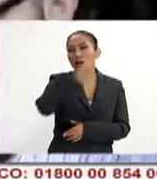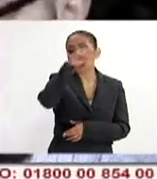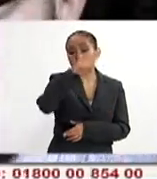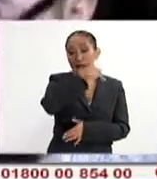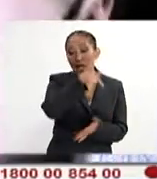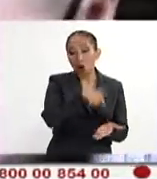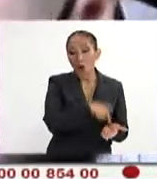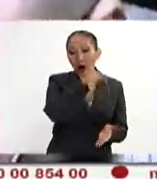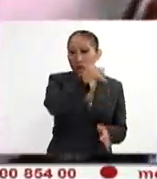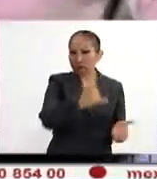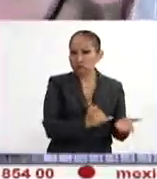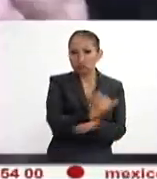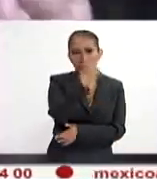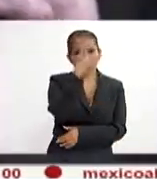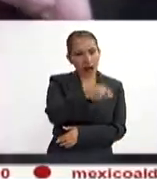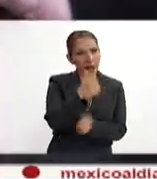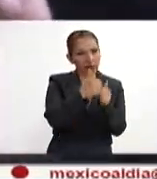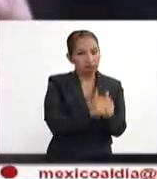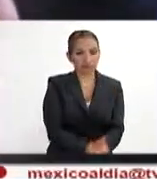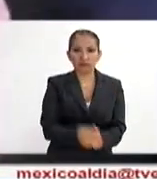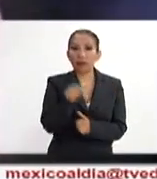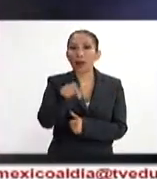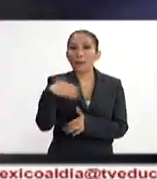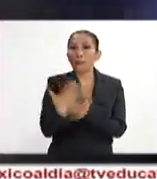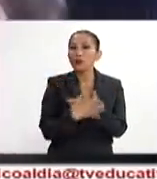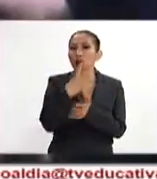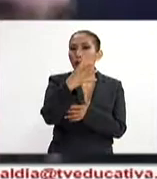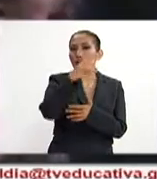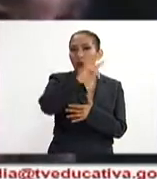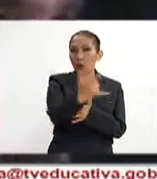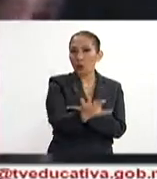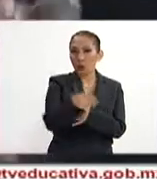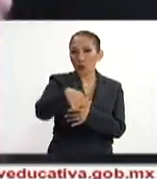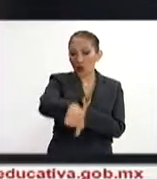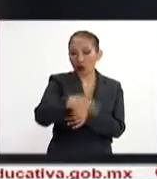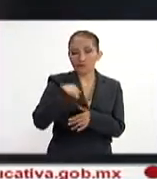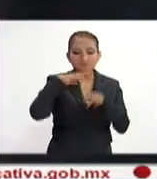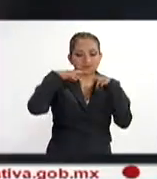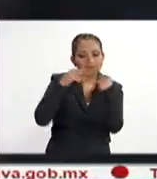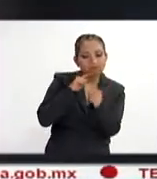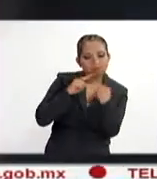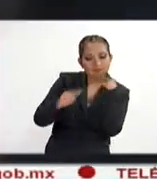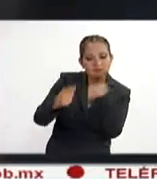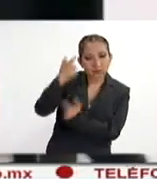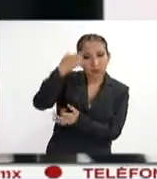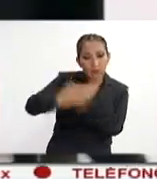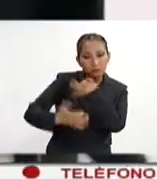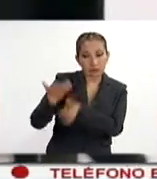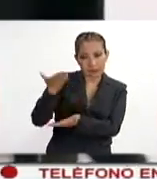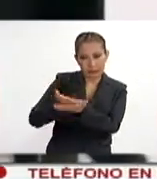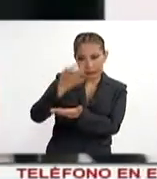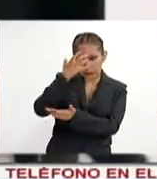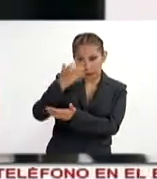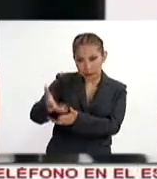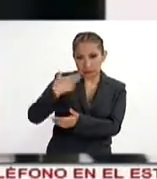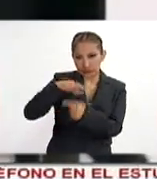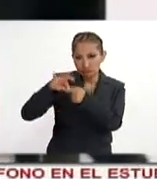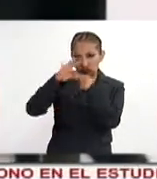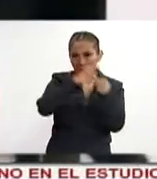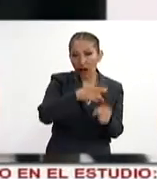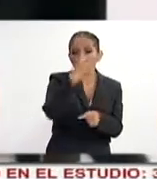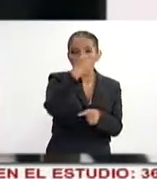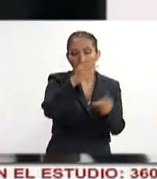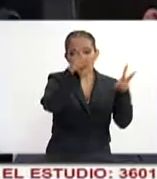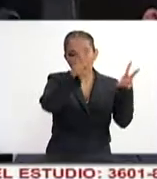sería el lugar definitivo de reclusión. Precisó que el próximo 4 de julio será la audiencia relacionada con la solicitud formal de extradición respecto de